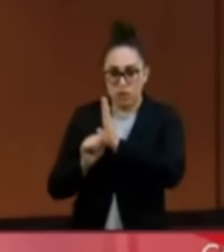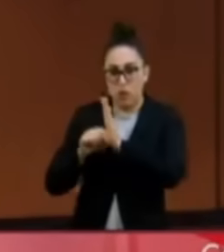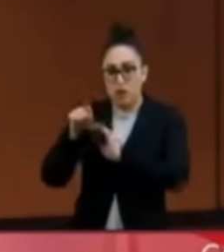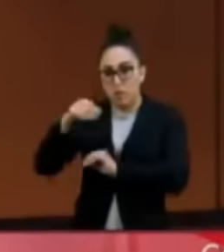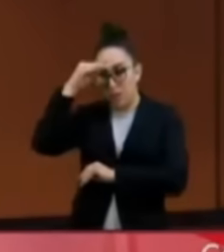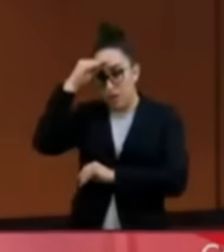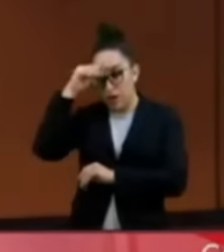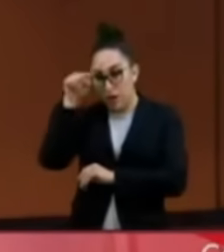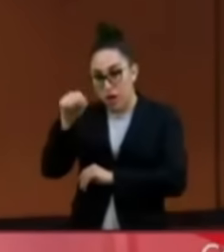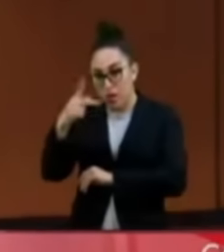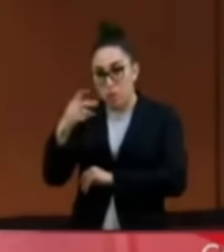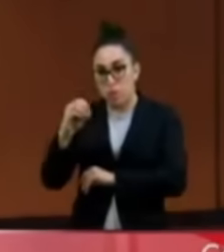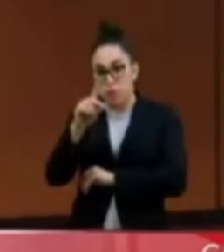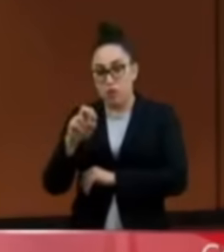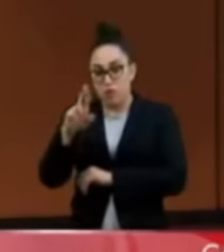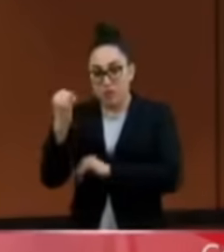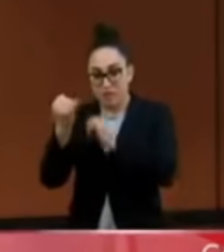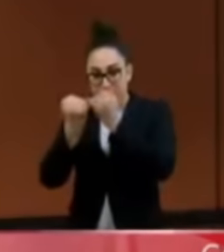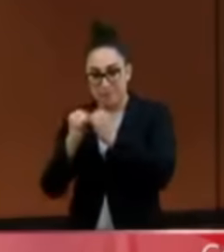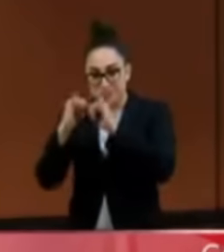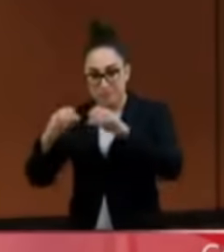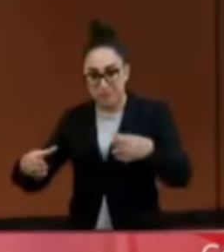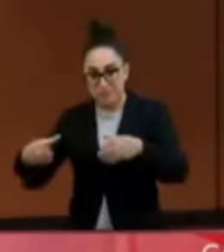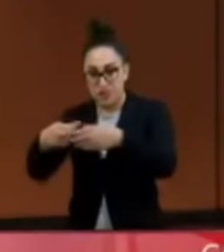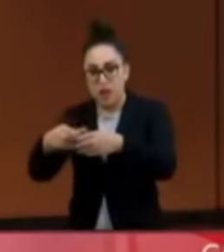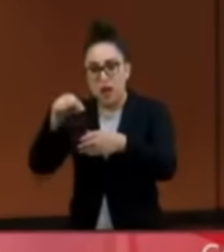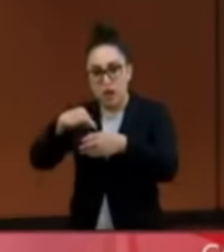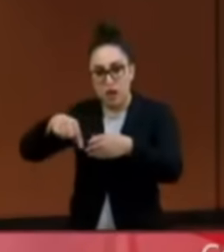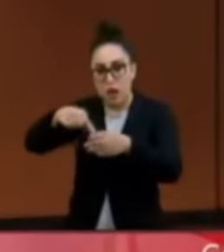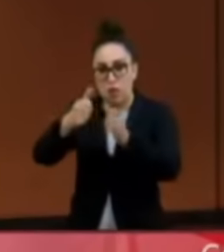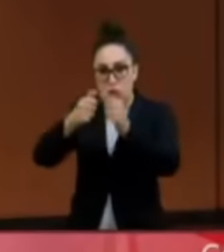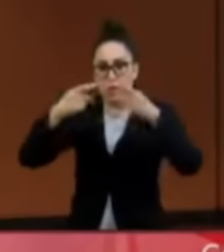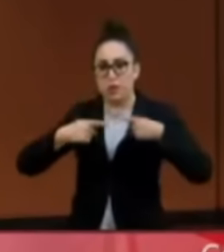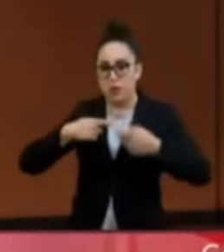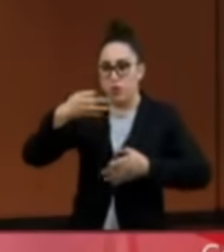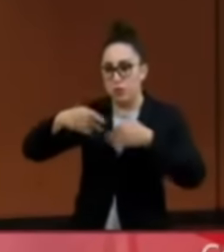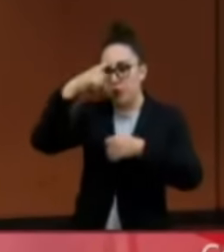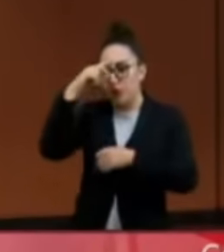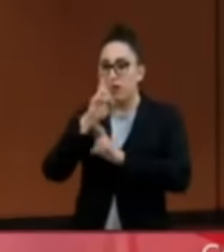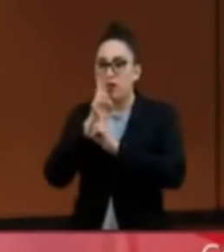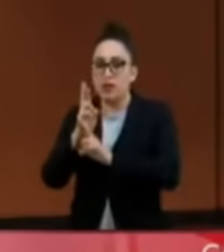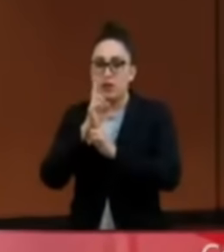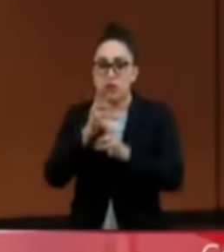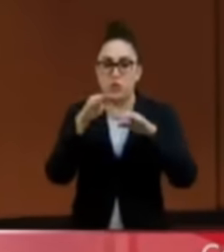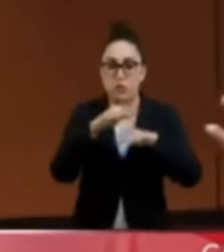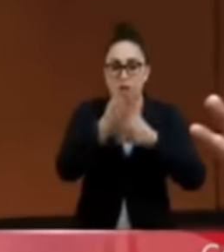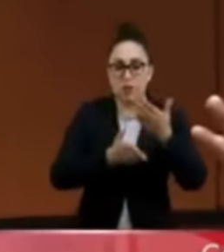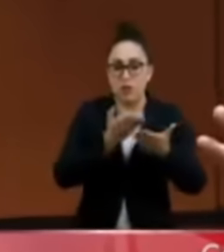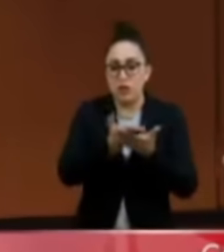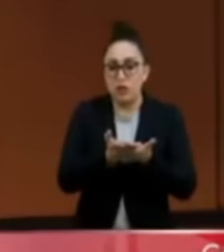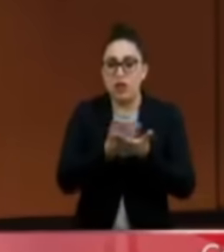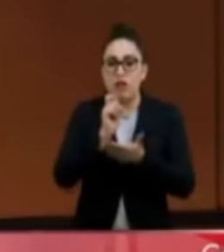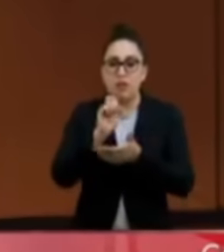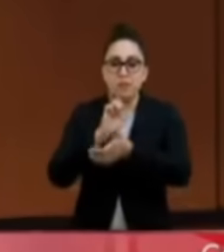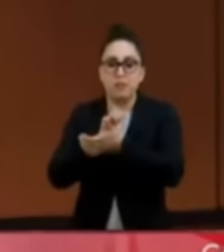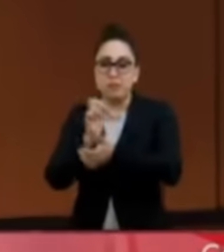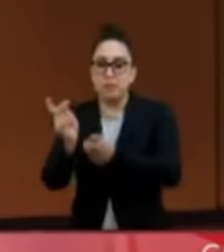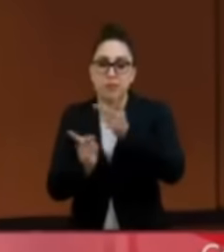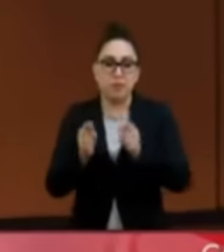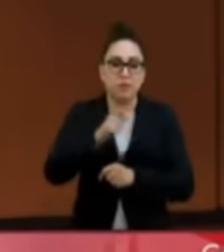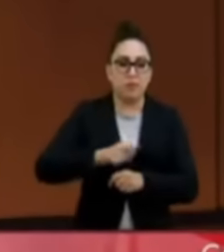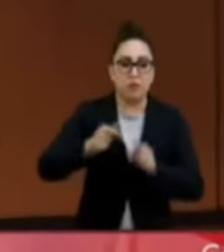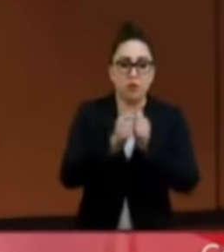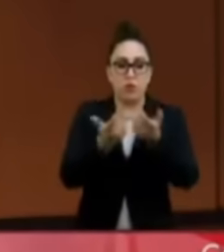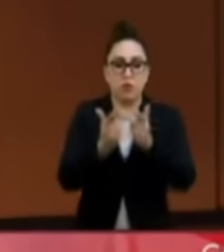independencia abstracta o teórica, la independencia de las y los jueces para resolver casos concretos sin sometimiento a